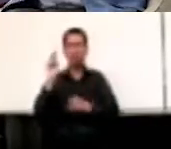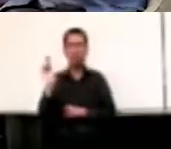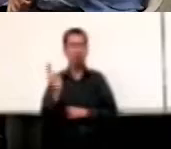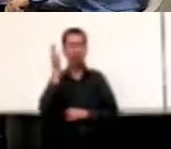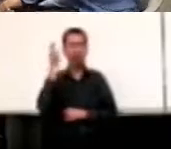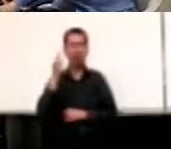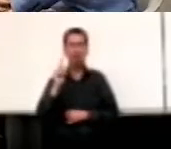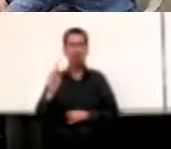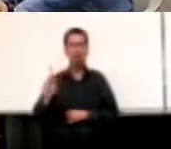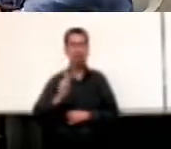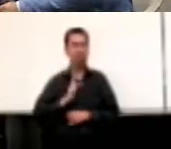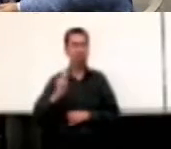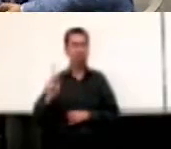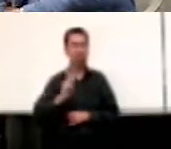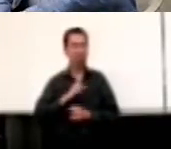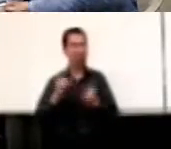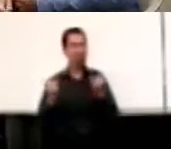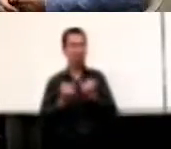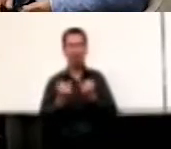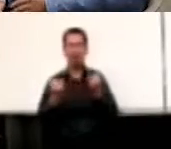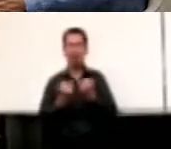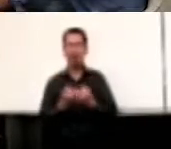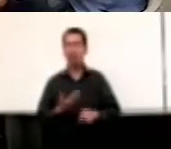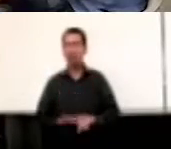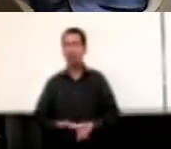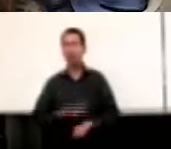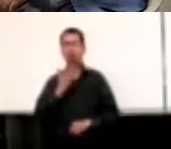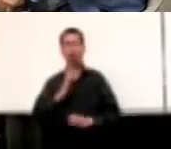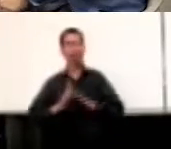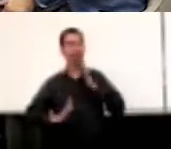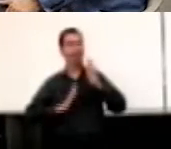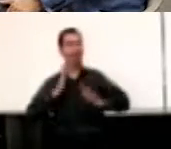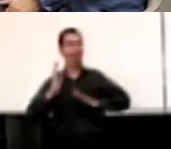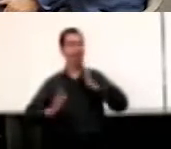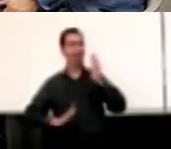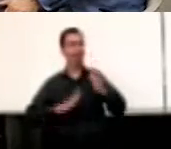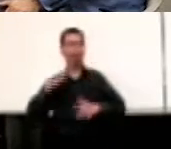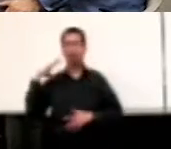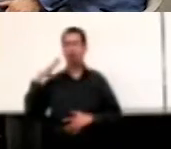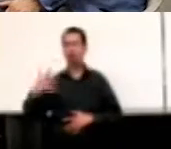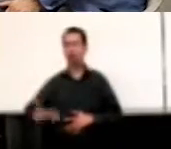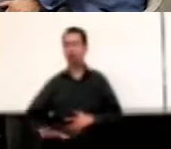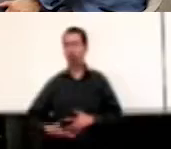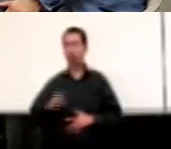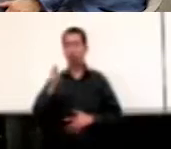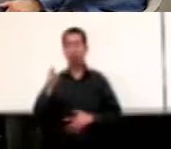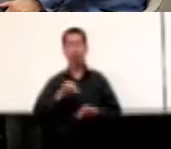que pertenecemos, pues también decirle que estoy muy, muy emocionado y muy, muy orgulloso por su gran labor. Enhorabuena,